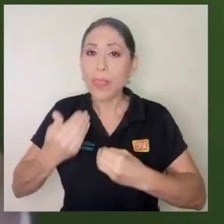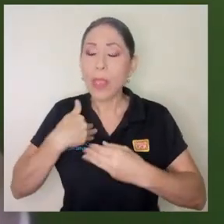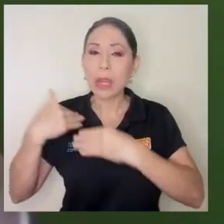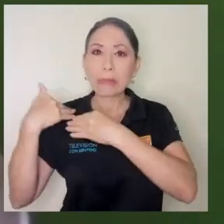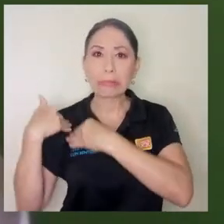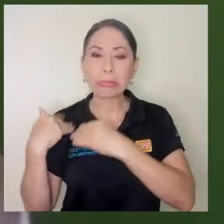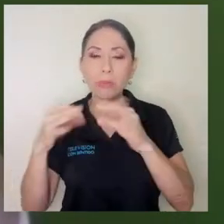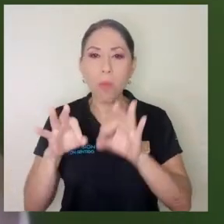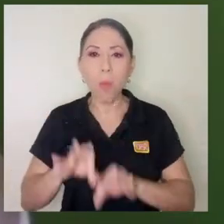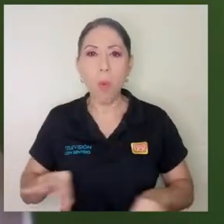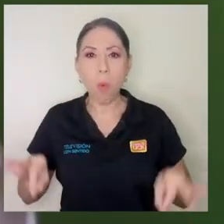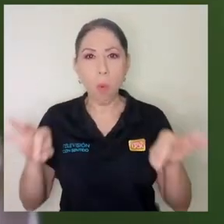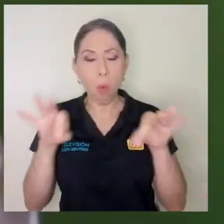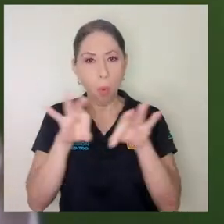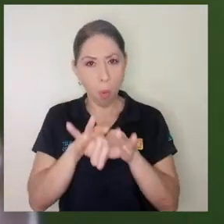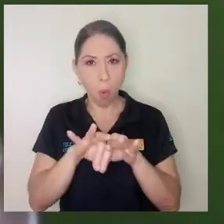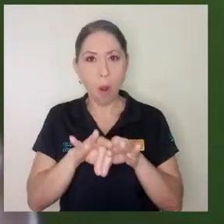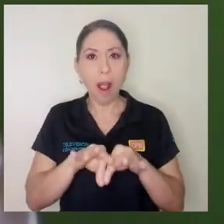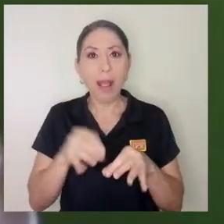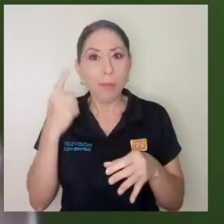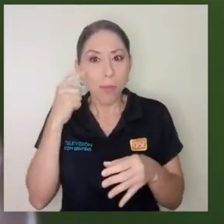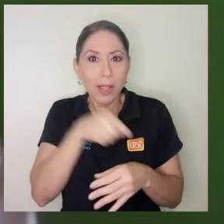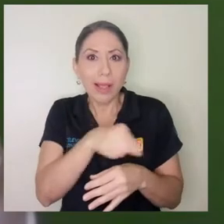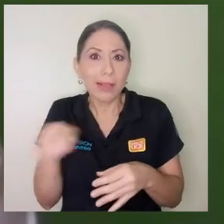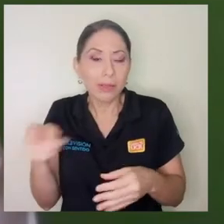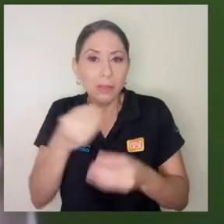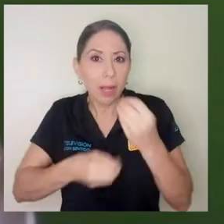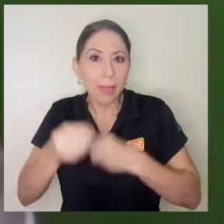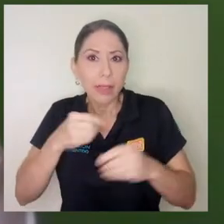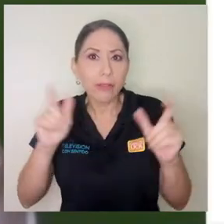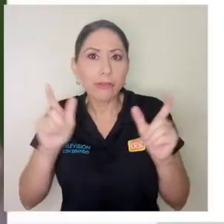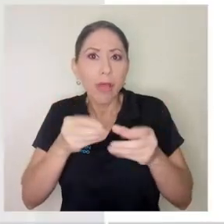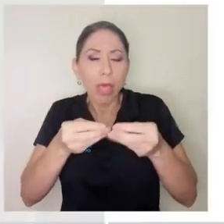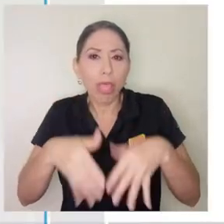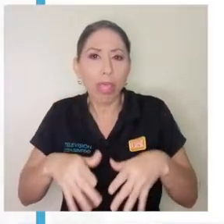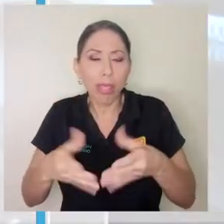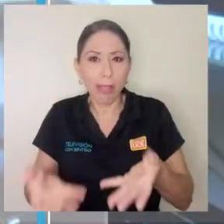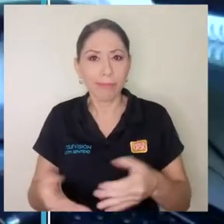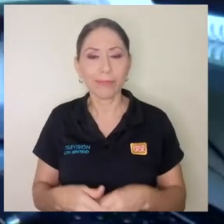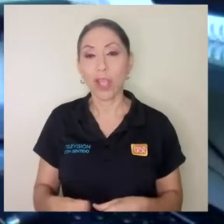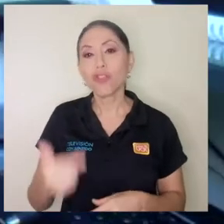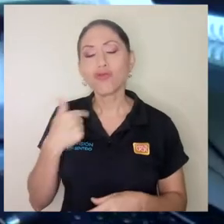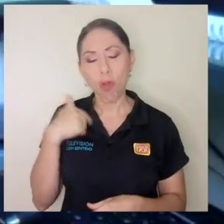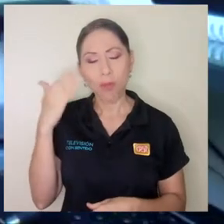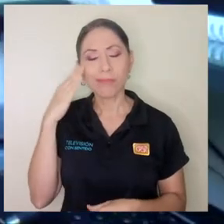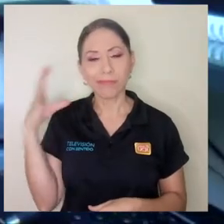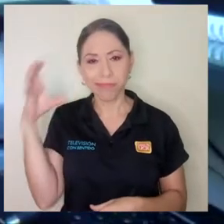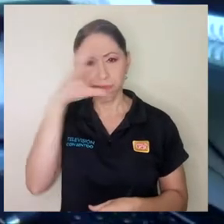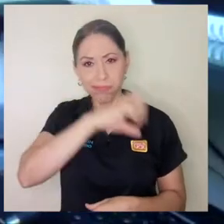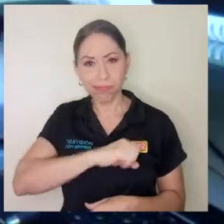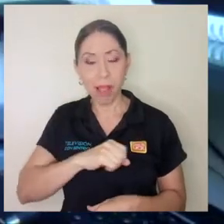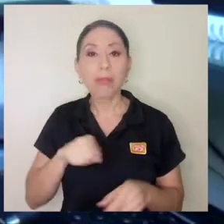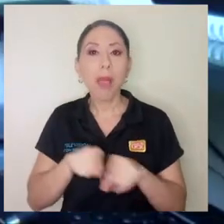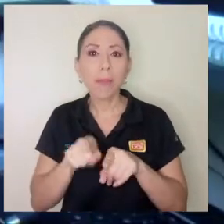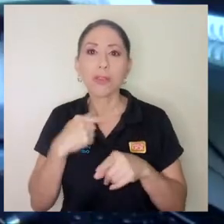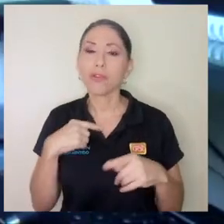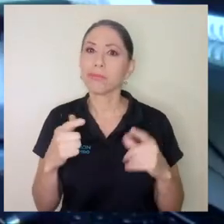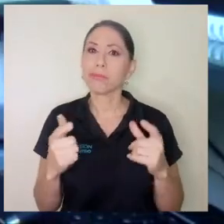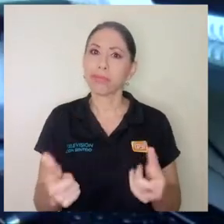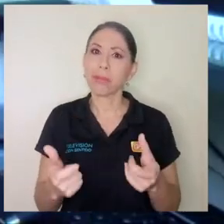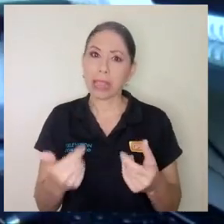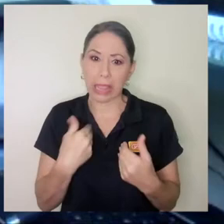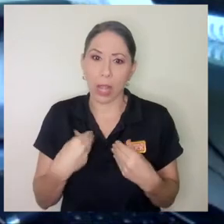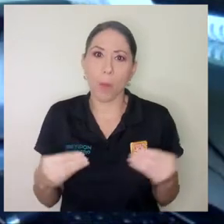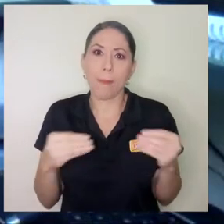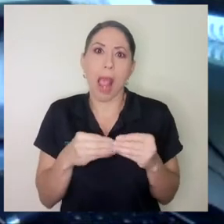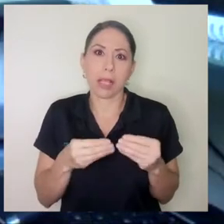responsabilidad súper importante en este desperdicio que se está generando en los servicios. Yo soy consciente y afortunado de